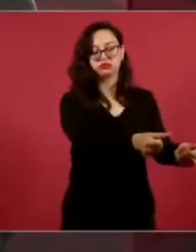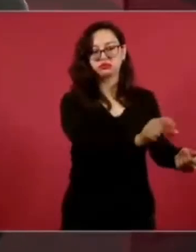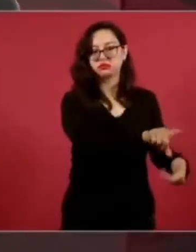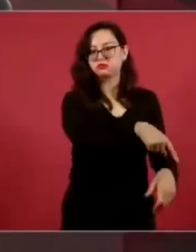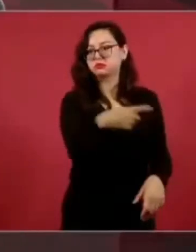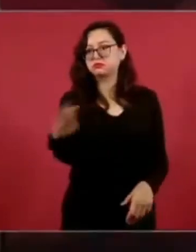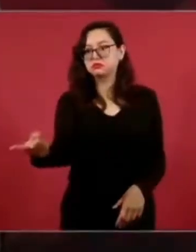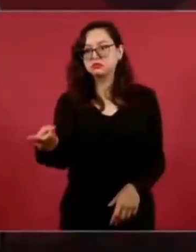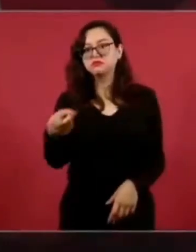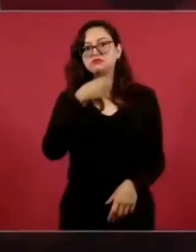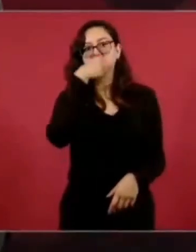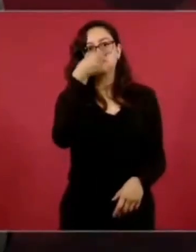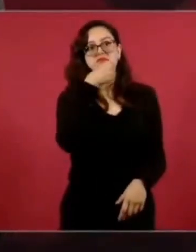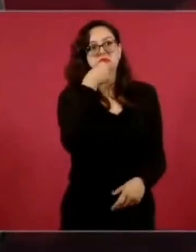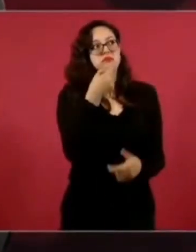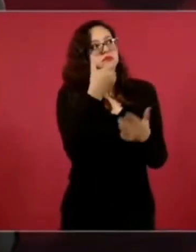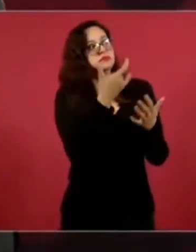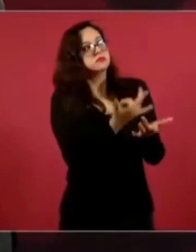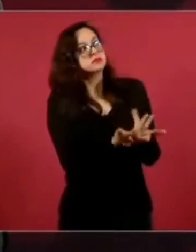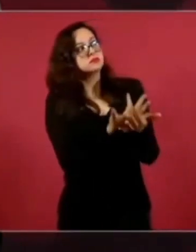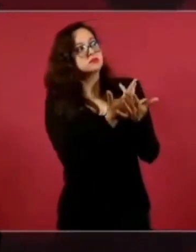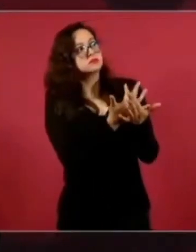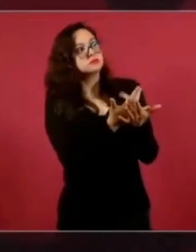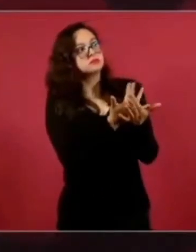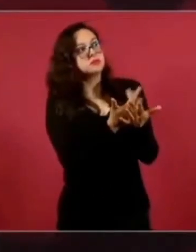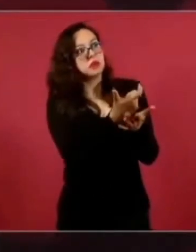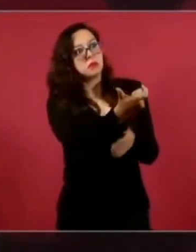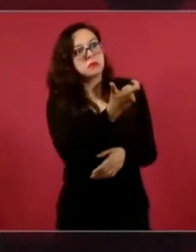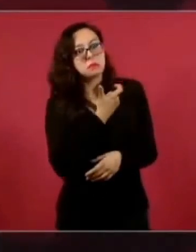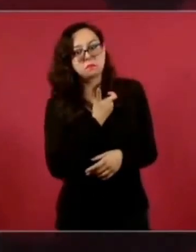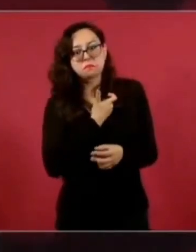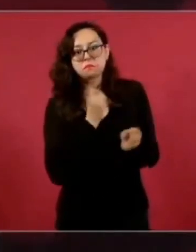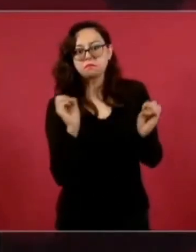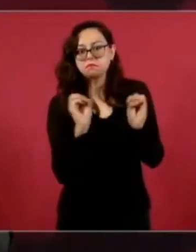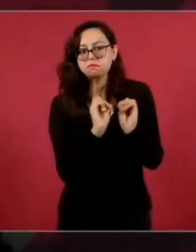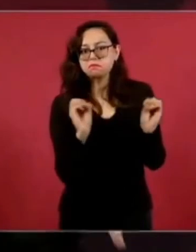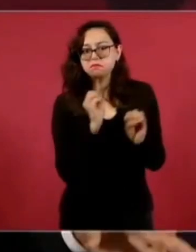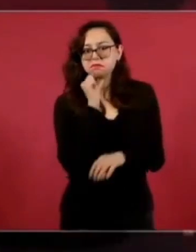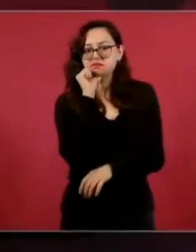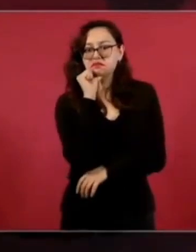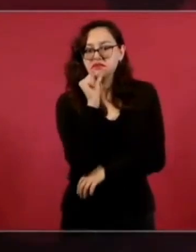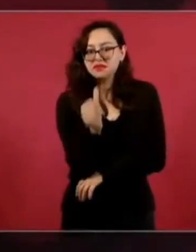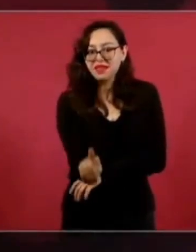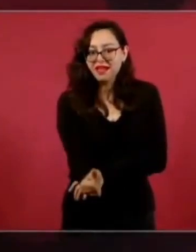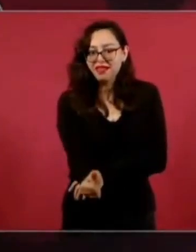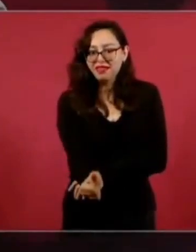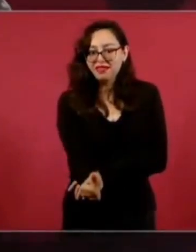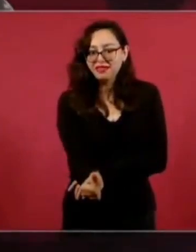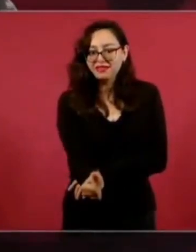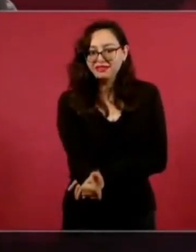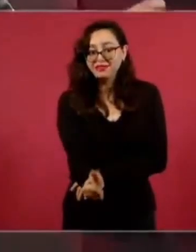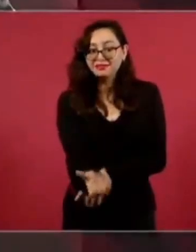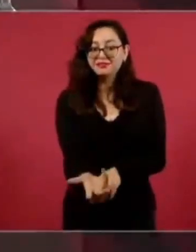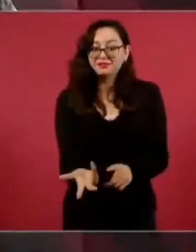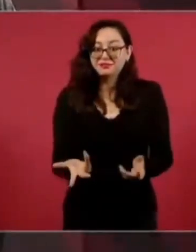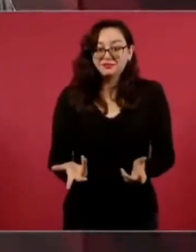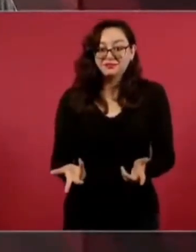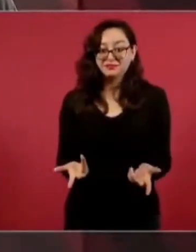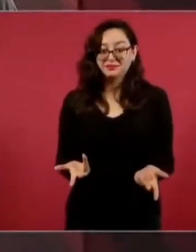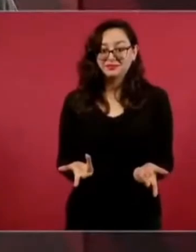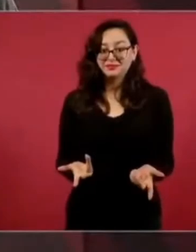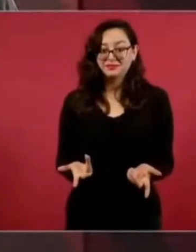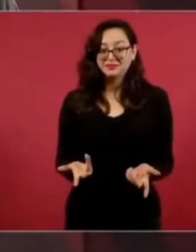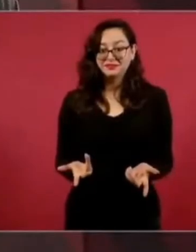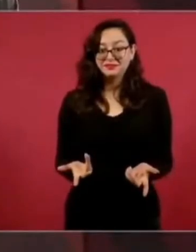burocráticos. El gobierno estaba ensimismado y no le llegaba nada al